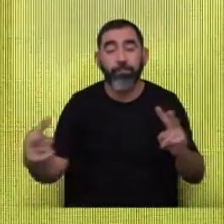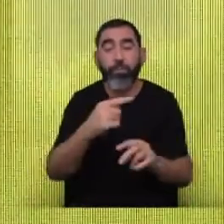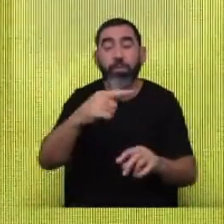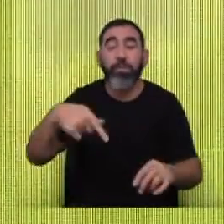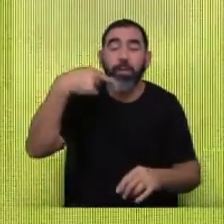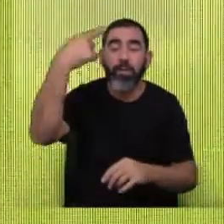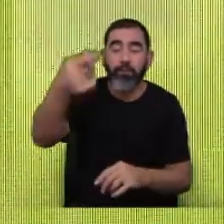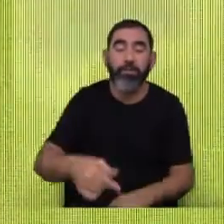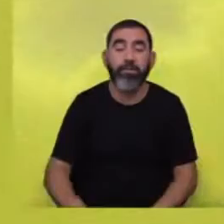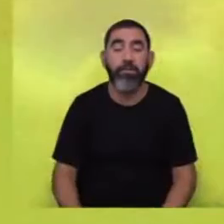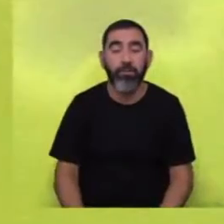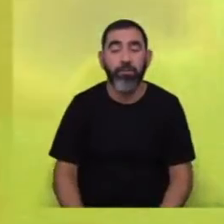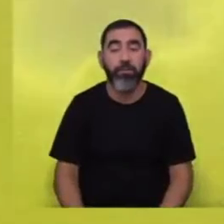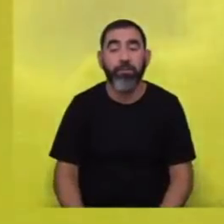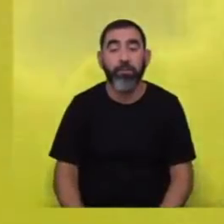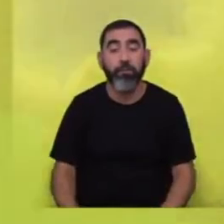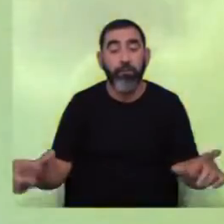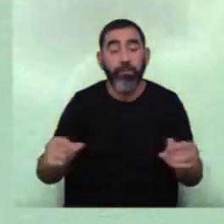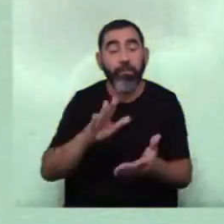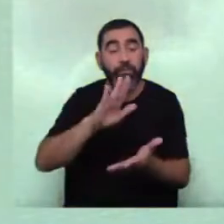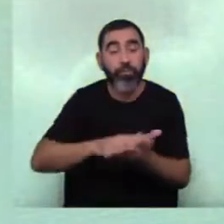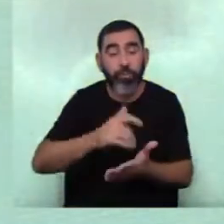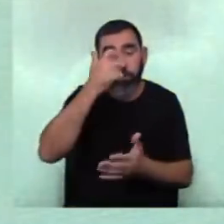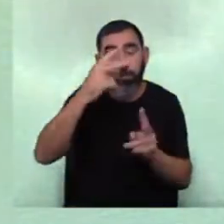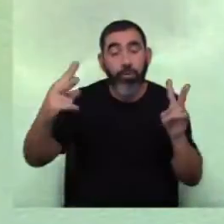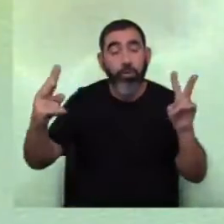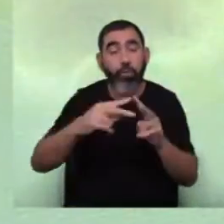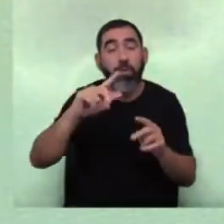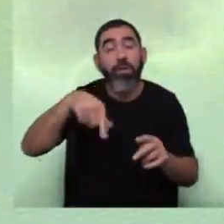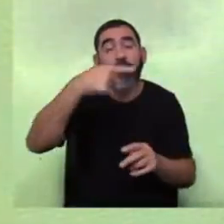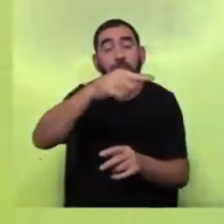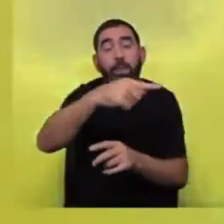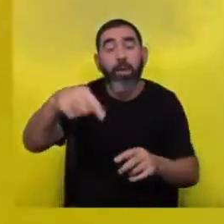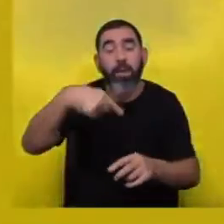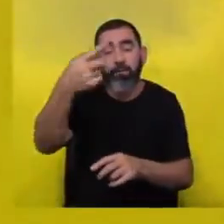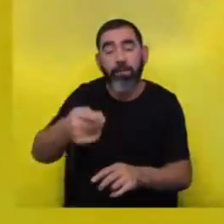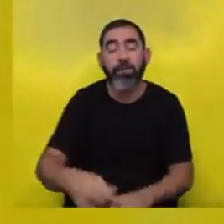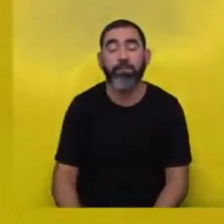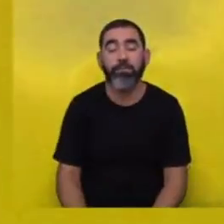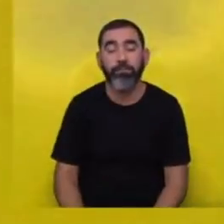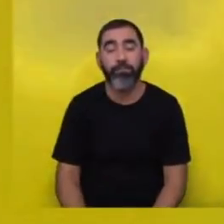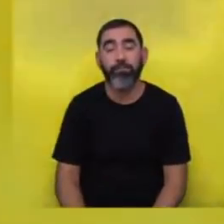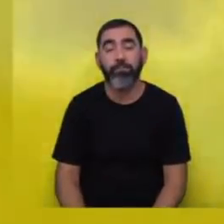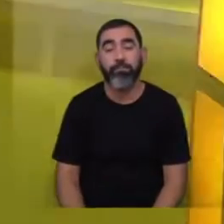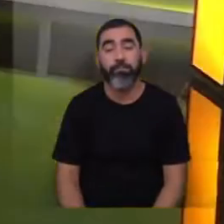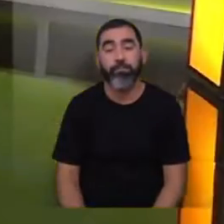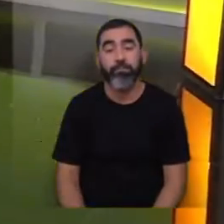semana que viene. Gracias. Cerramos sobre ciencia, nos vemos aquí en TV Ciudad, ahora sí, la semana que viene.